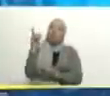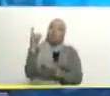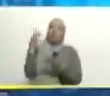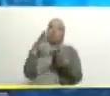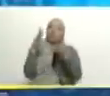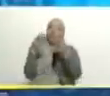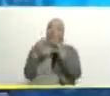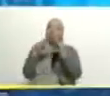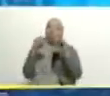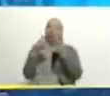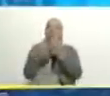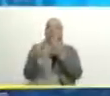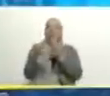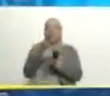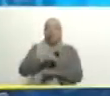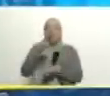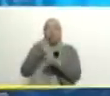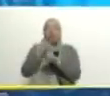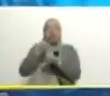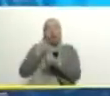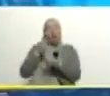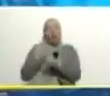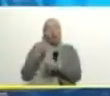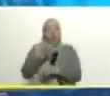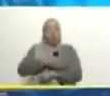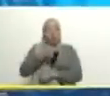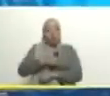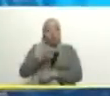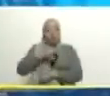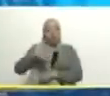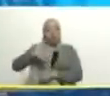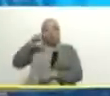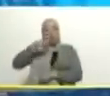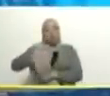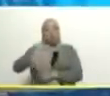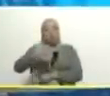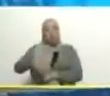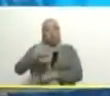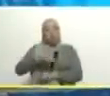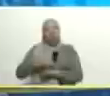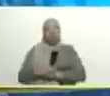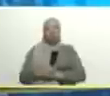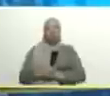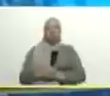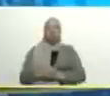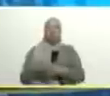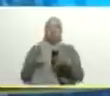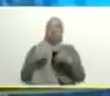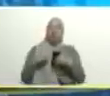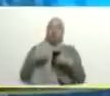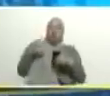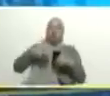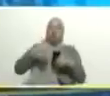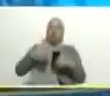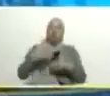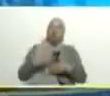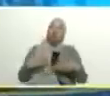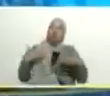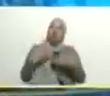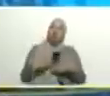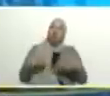restituir todos los derechos laborales, sociales de nuestro pueblo y reconstruir el estado de